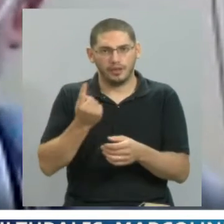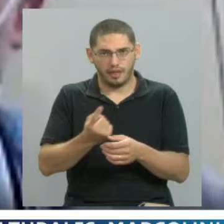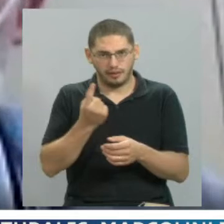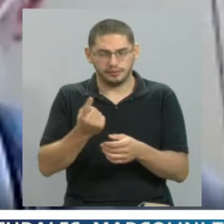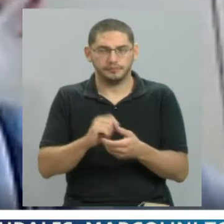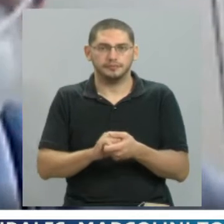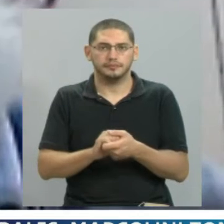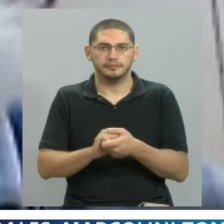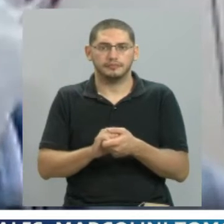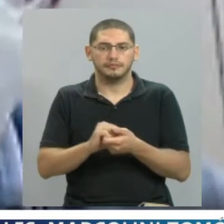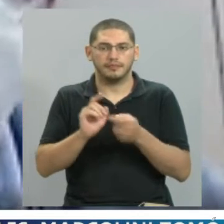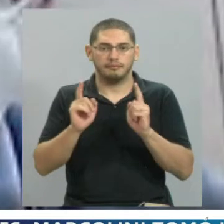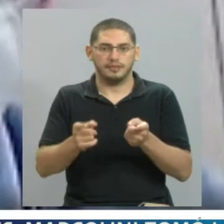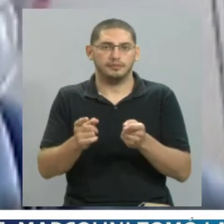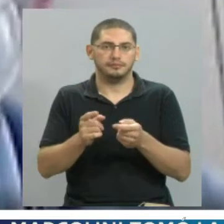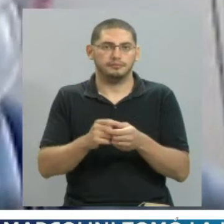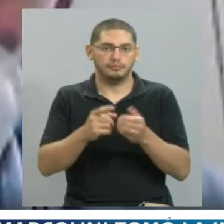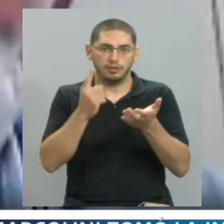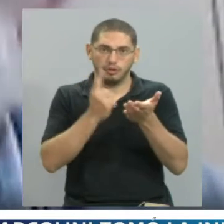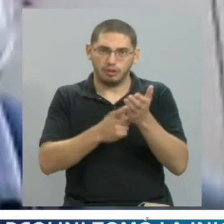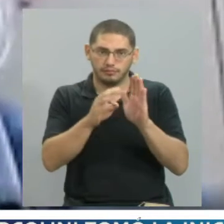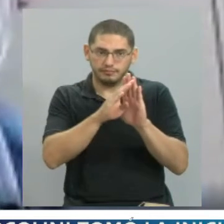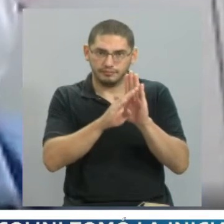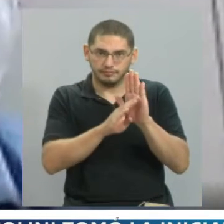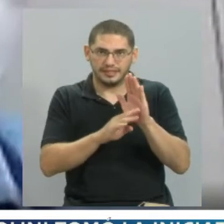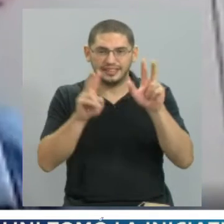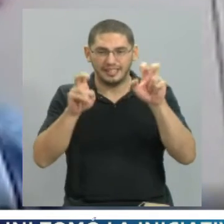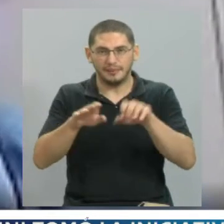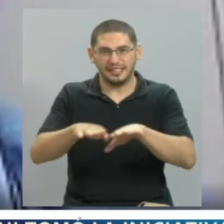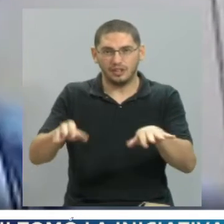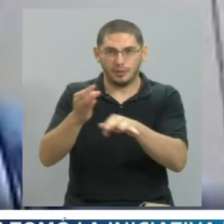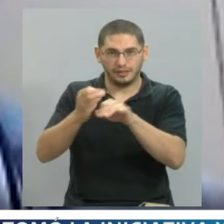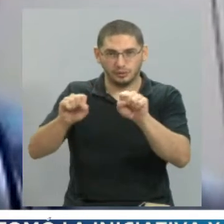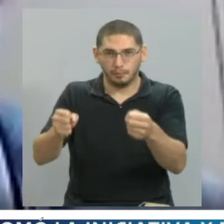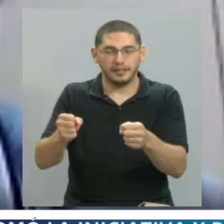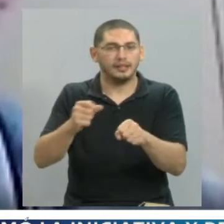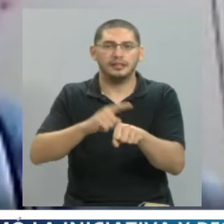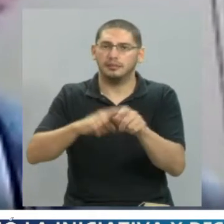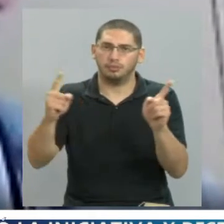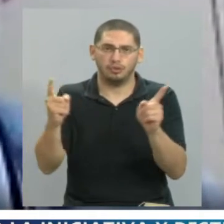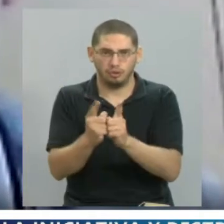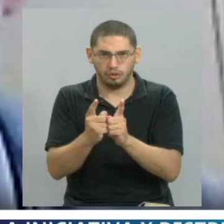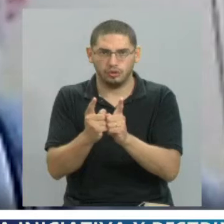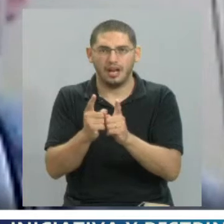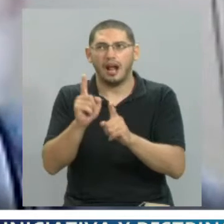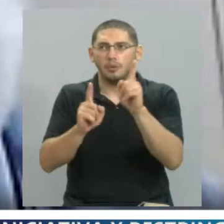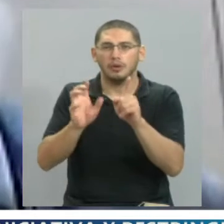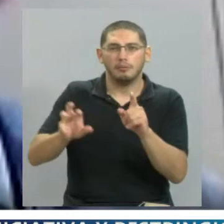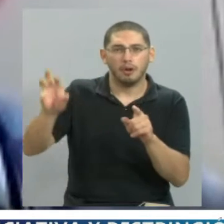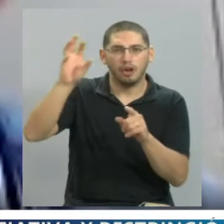establecidas estas indicaciones sean por el menor tiempo posible, solamente en aquellas jurisdicciones que sea